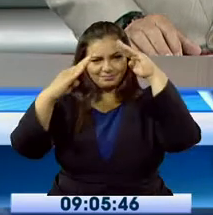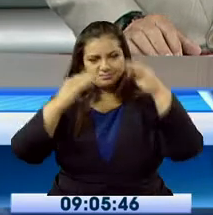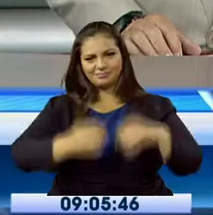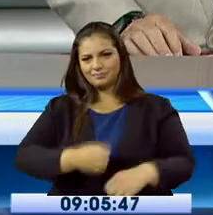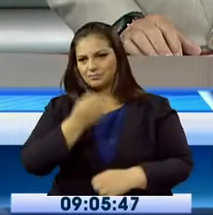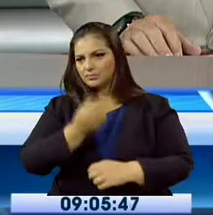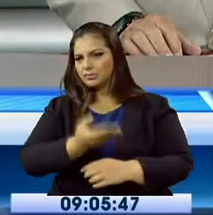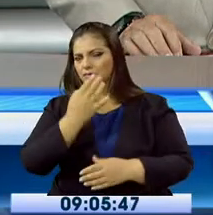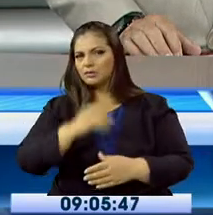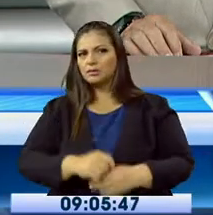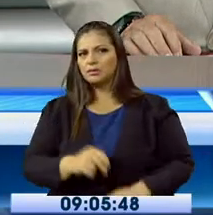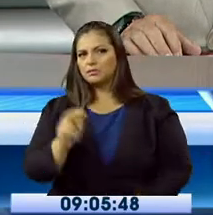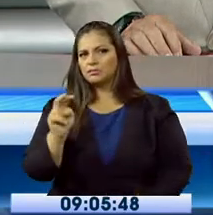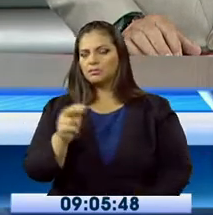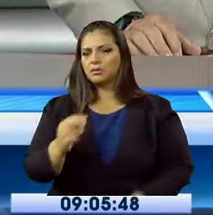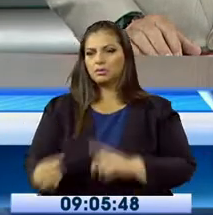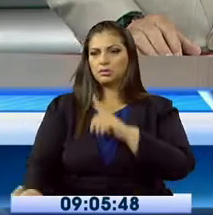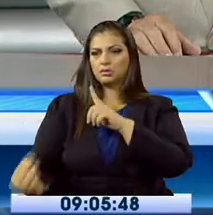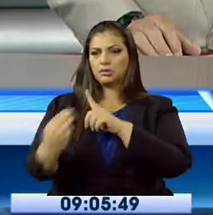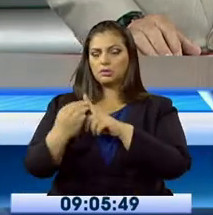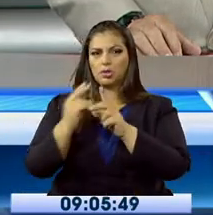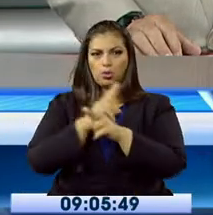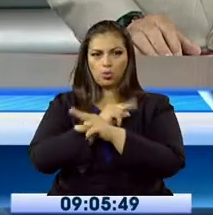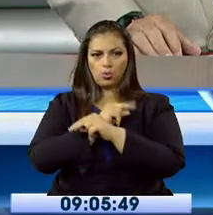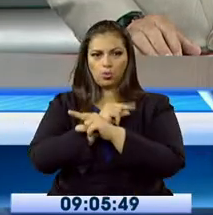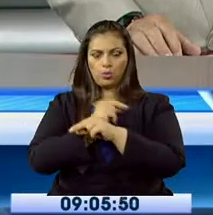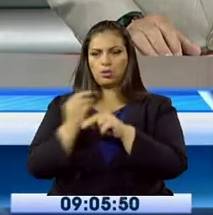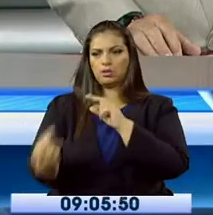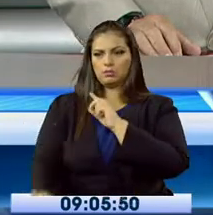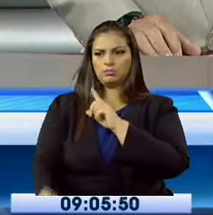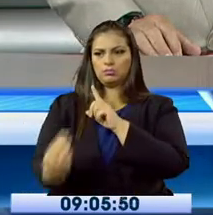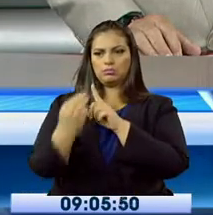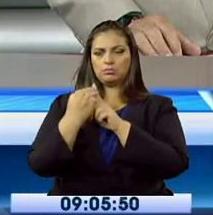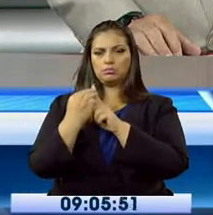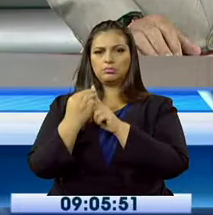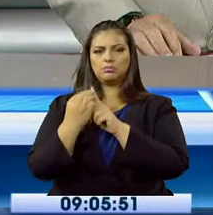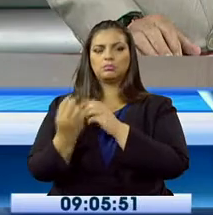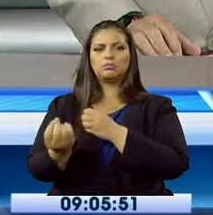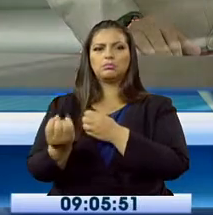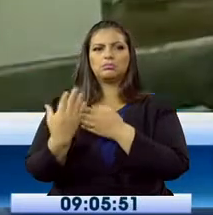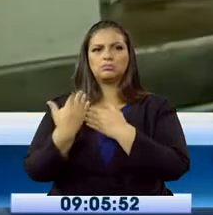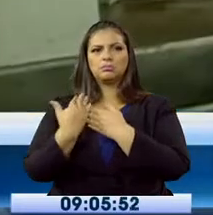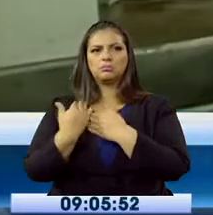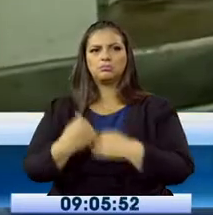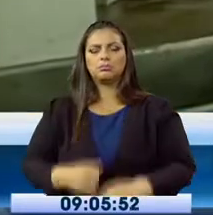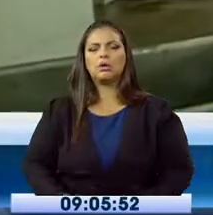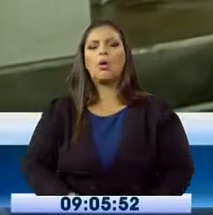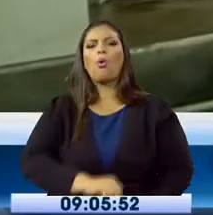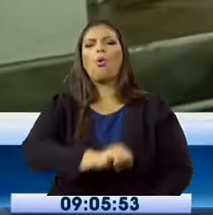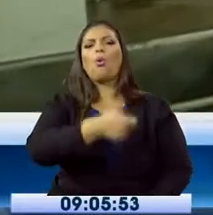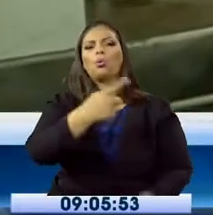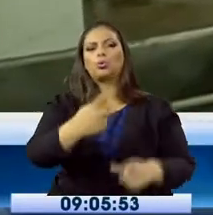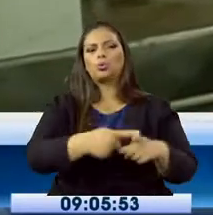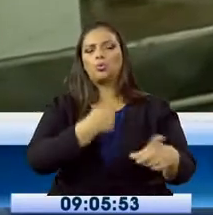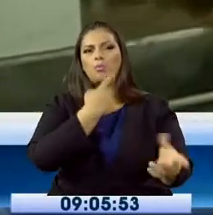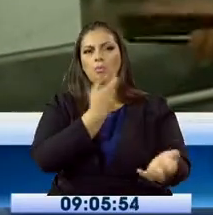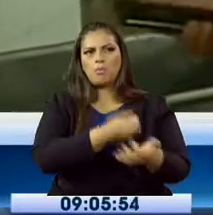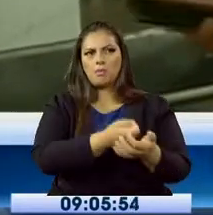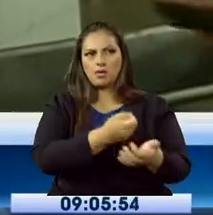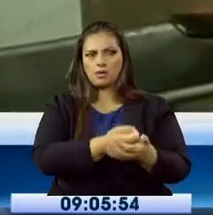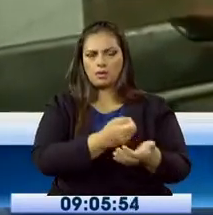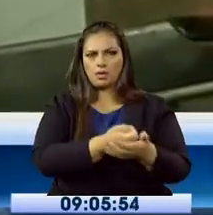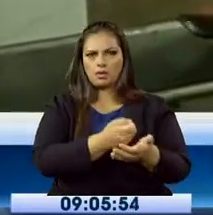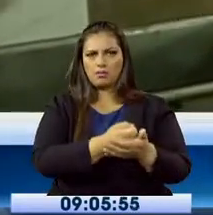televidentes. Estaba leyendo un ratito, me acaba de llegar un Twitter a mi cuenta personal en el que me decían que los mariscos en otro tipo de mercados de otras